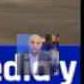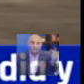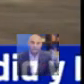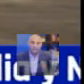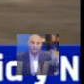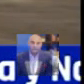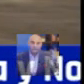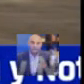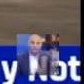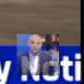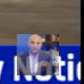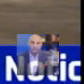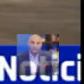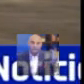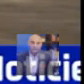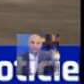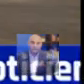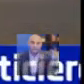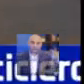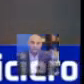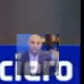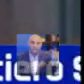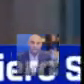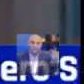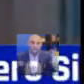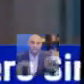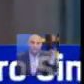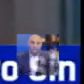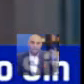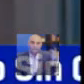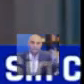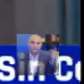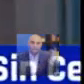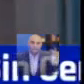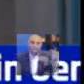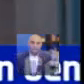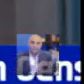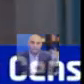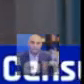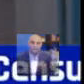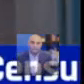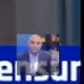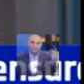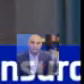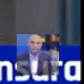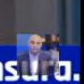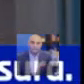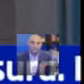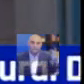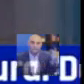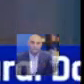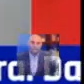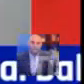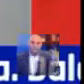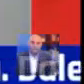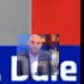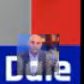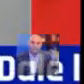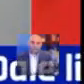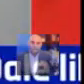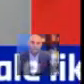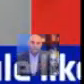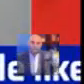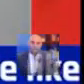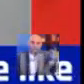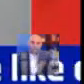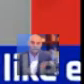pro de un tratado de libre comercio lesivo a esta nación. A mí